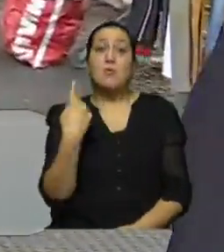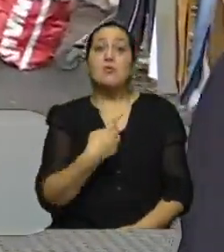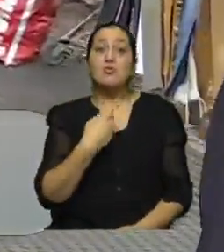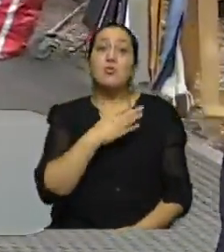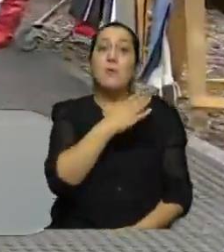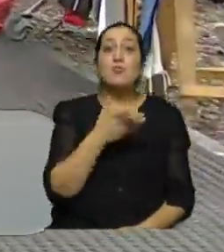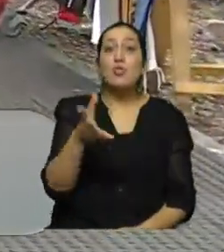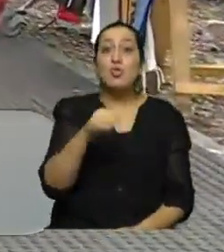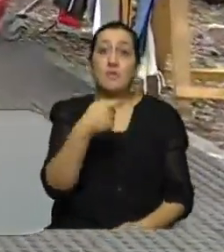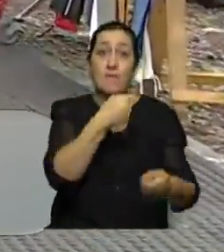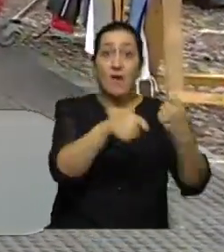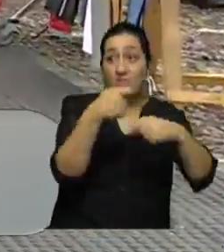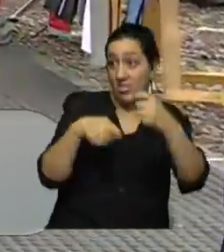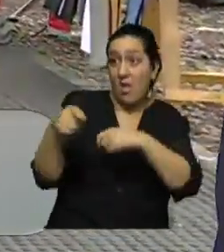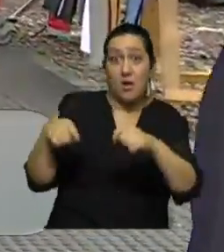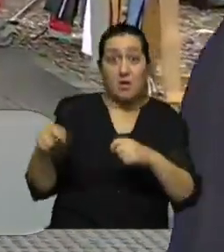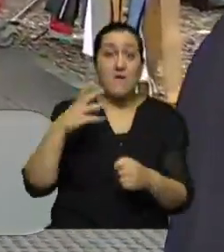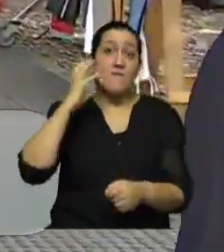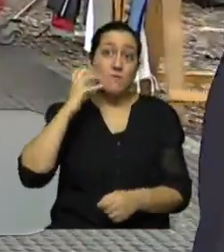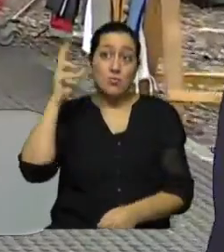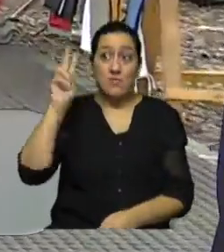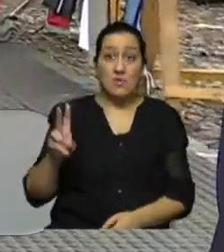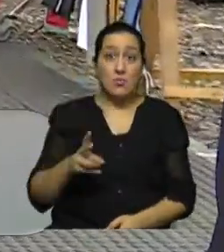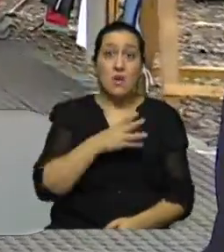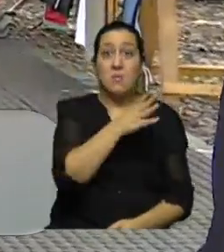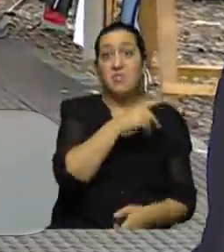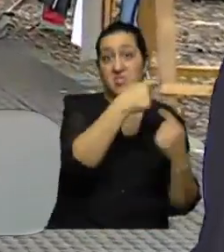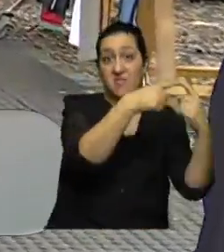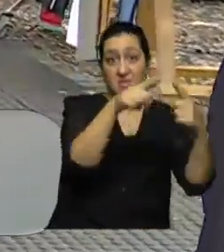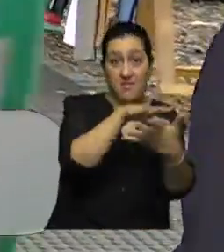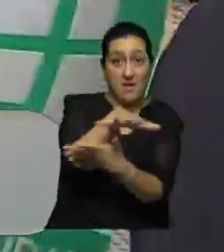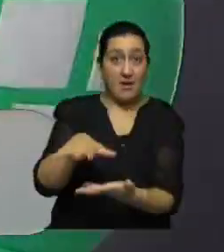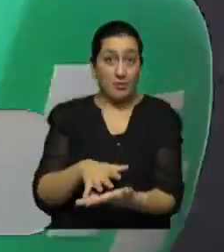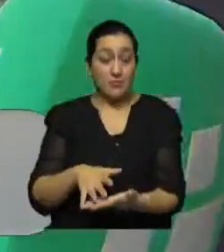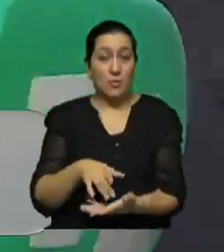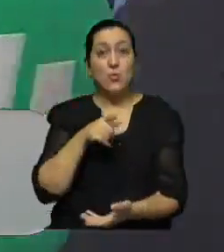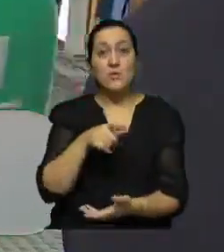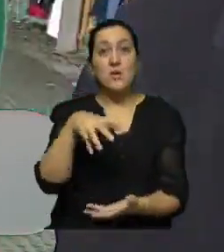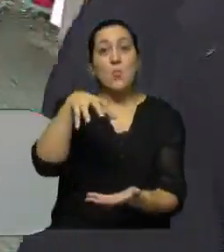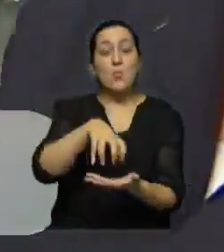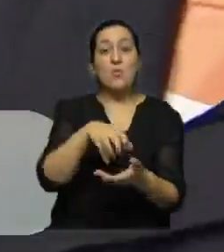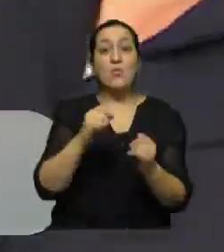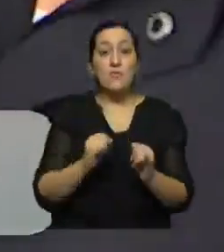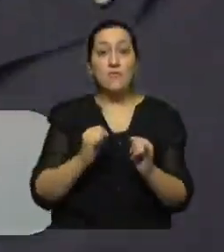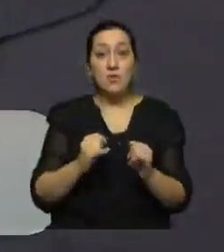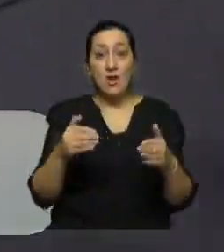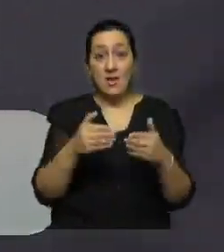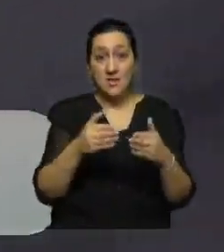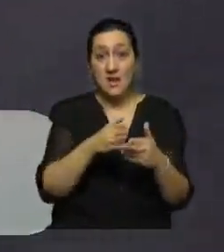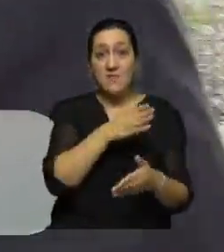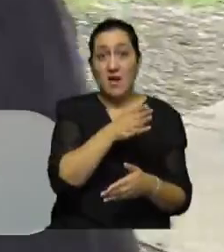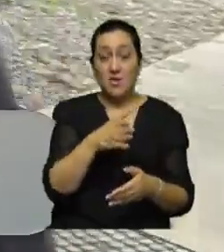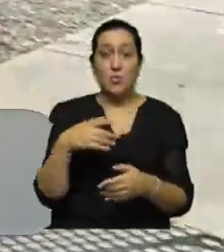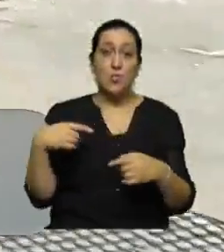salir a vender, salimos a vender fruta y verdura por los barrios. ¿Ustedes tienen un puesto fijo acá en la esquina y digamos si salen ahí